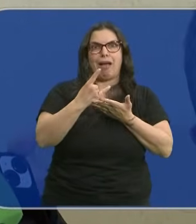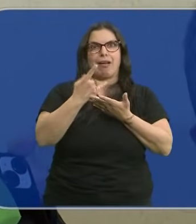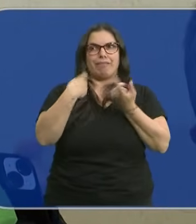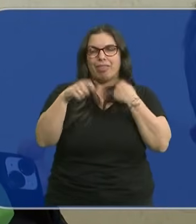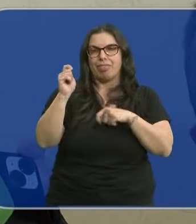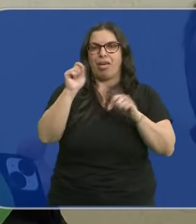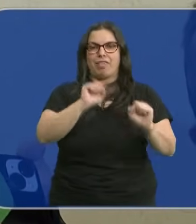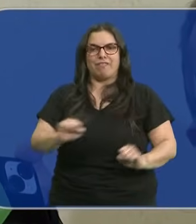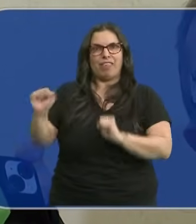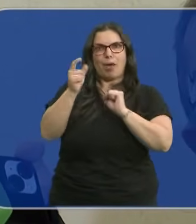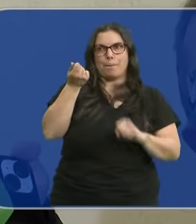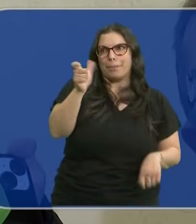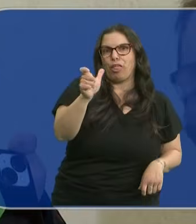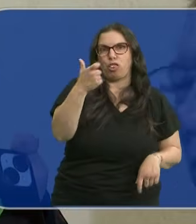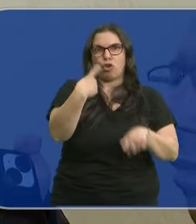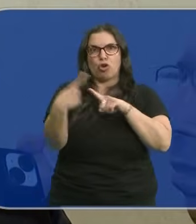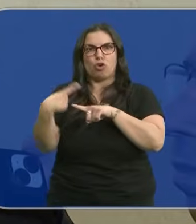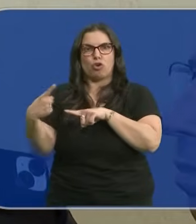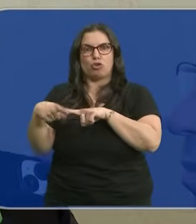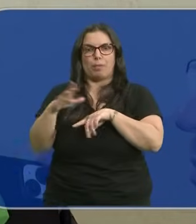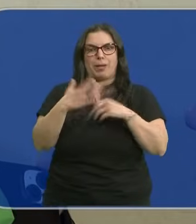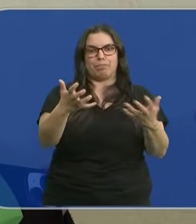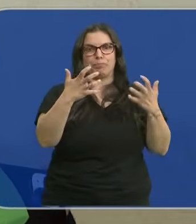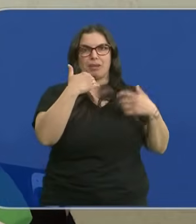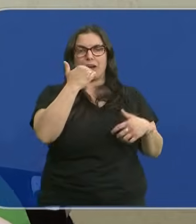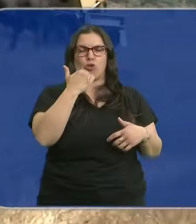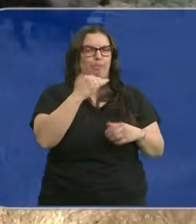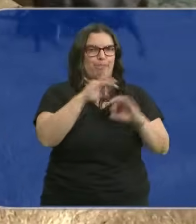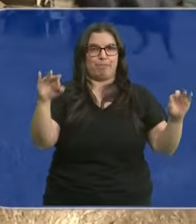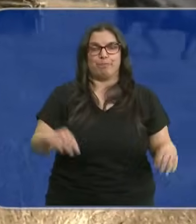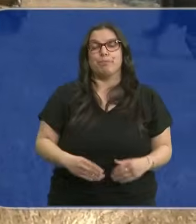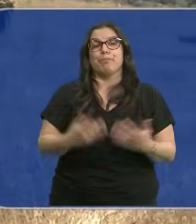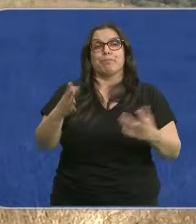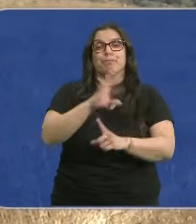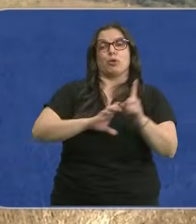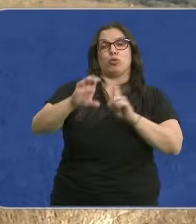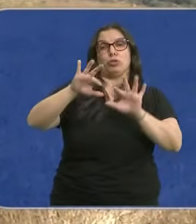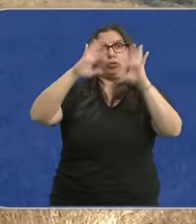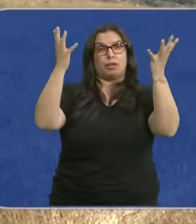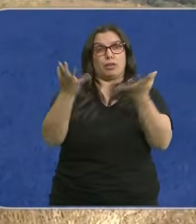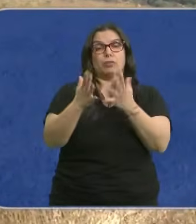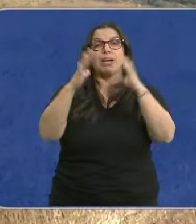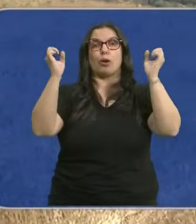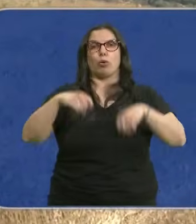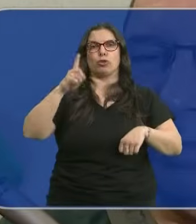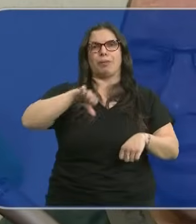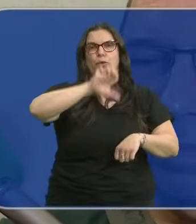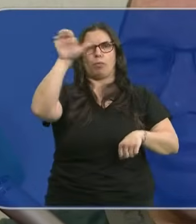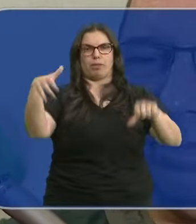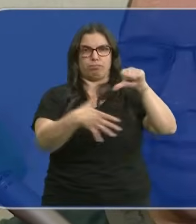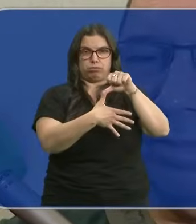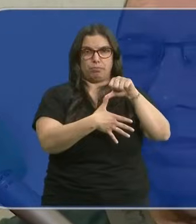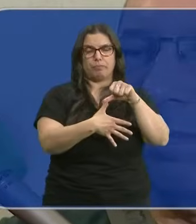para defendernos en precios que al ganadero le hagan rentable su negocio. Y en ese contexto internacional, el acuerdo con Mercosur. A